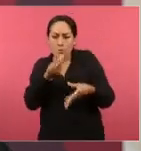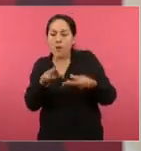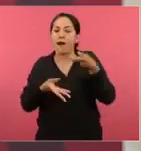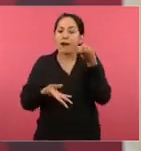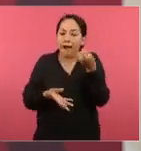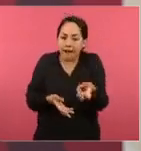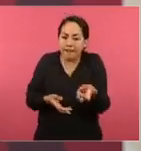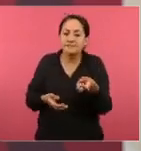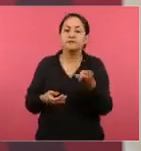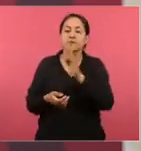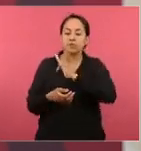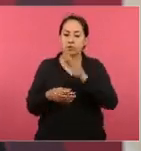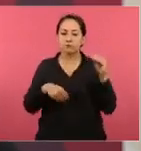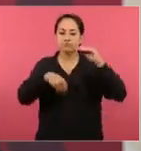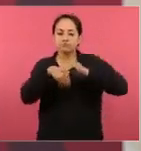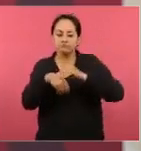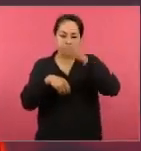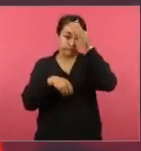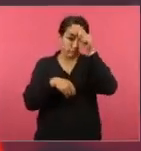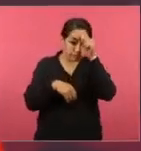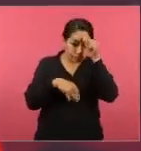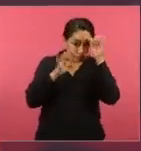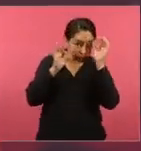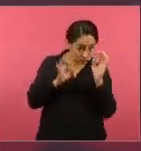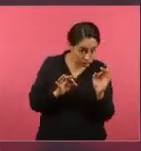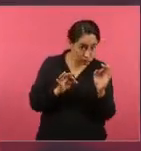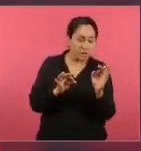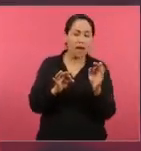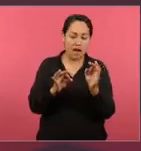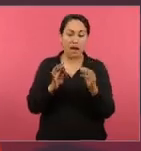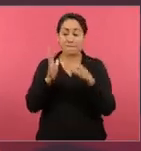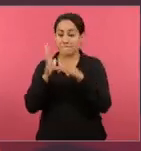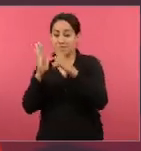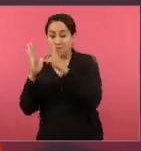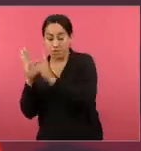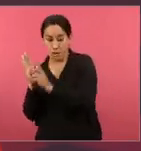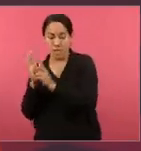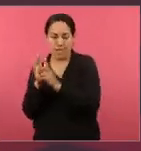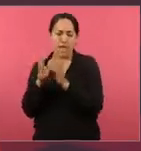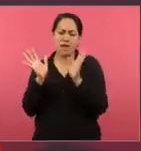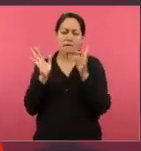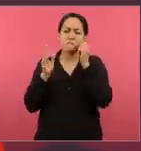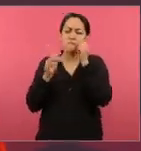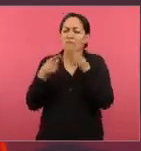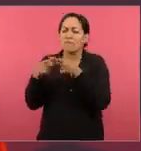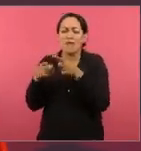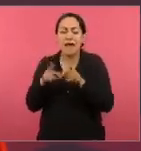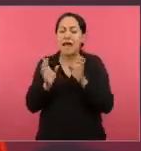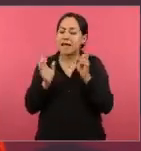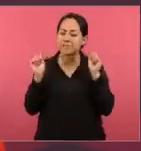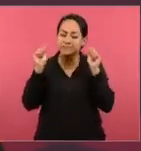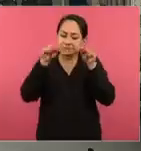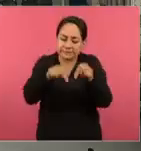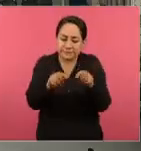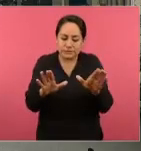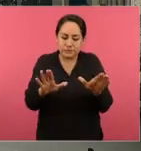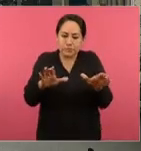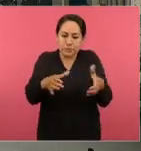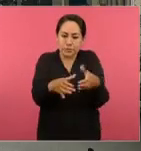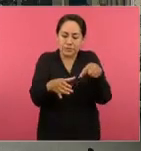pues salvo las diferencias que hay sobre la metodología, esta que hicimos fue un proyecto comunitario,